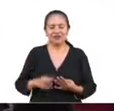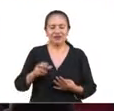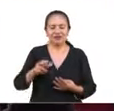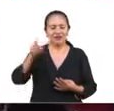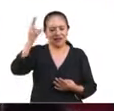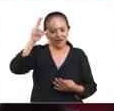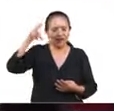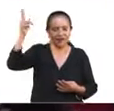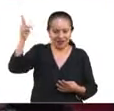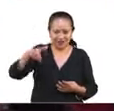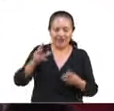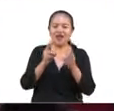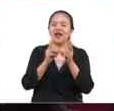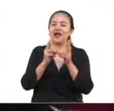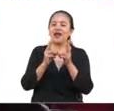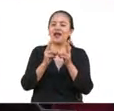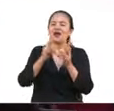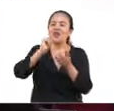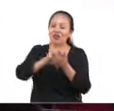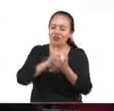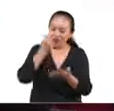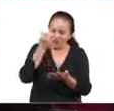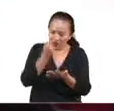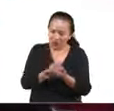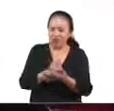Hidalgo, Tamaulipas y San Luis Potosí,